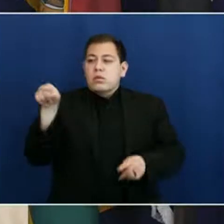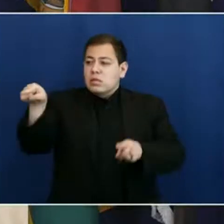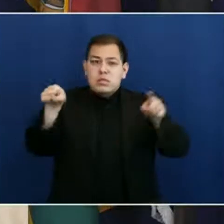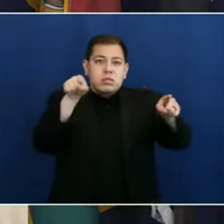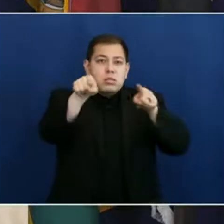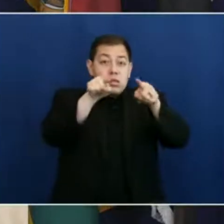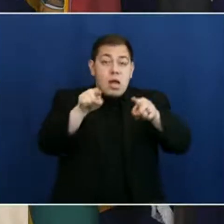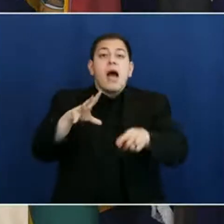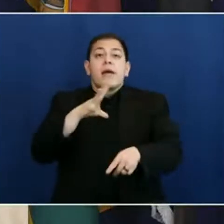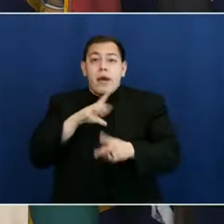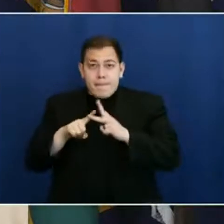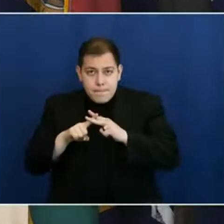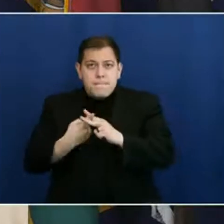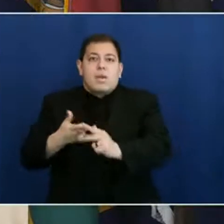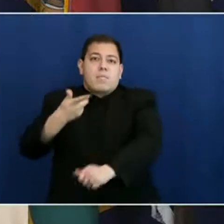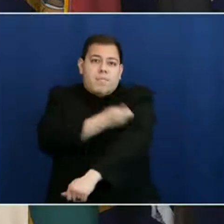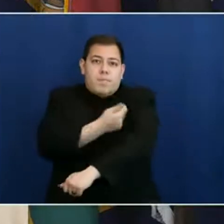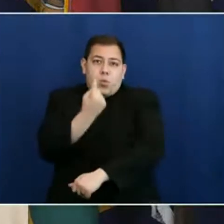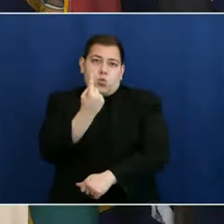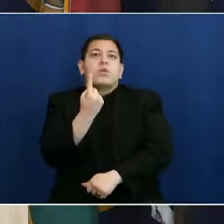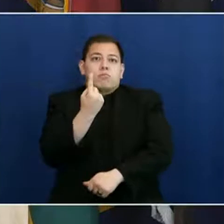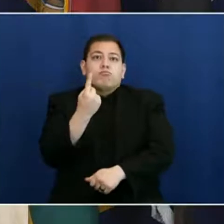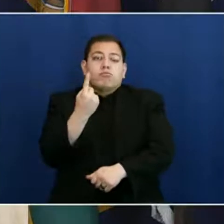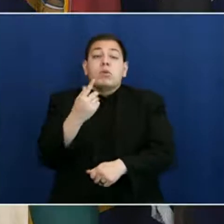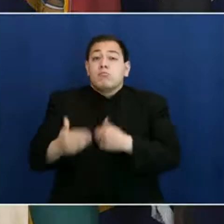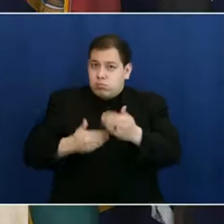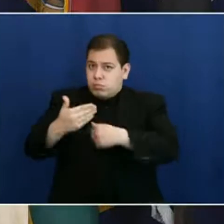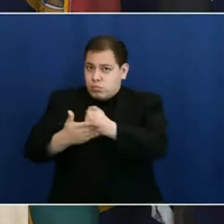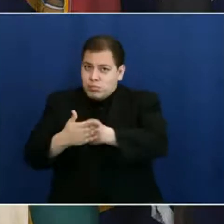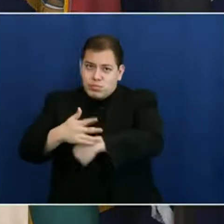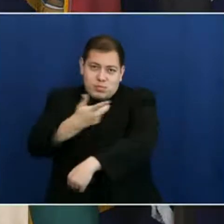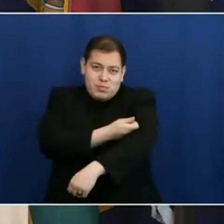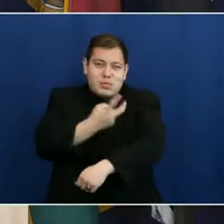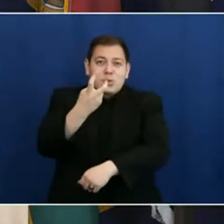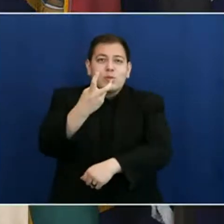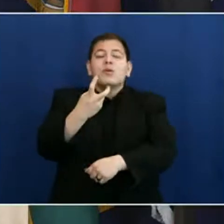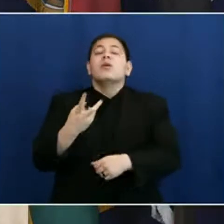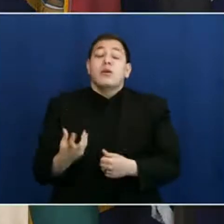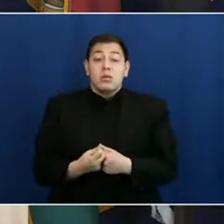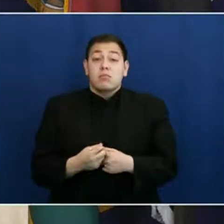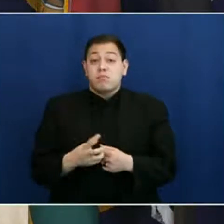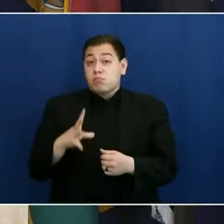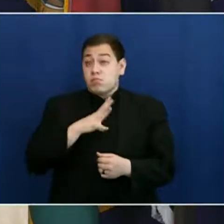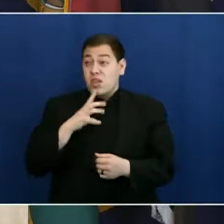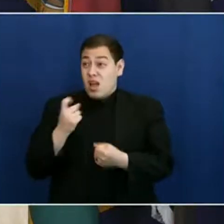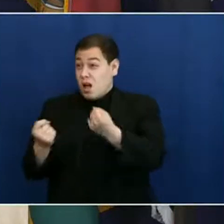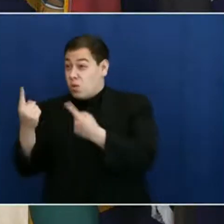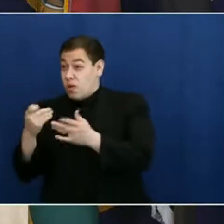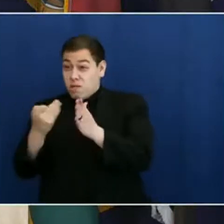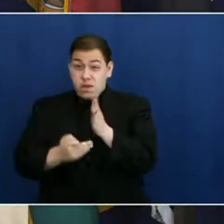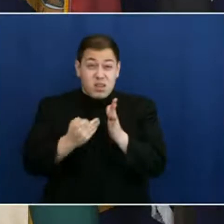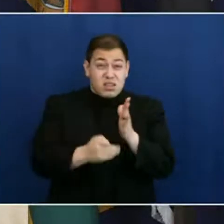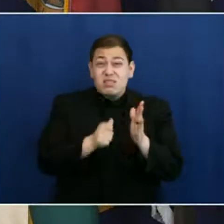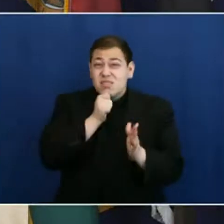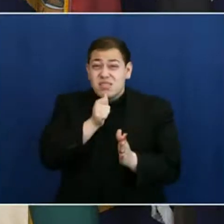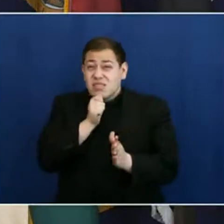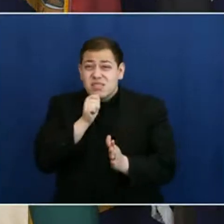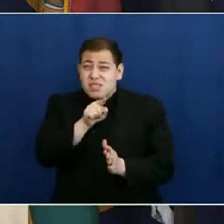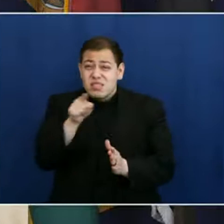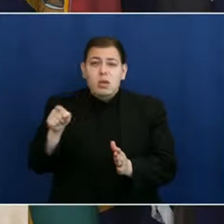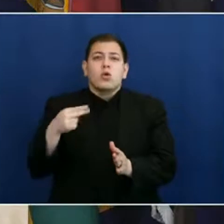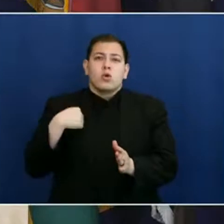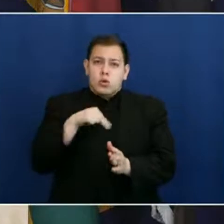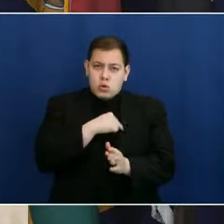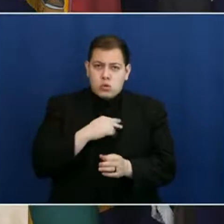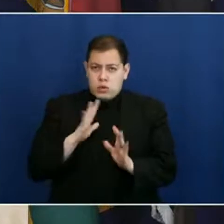buena noticia. En cuanto a las otras comunidades, vamos a seguir haciendo todo lo posible para